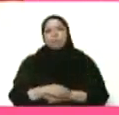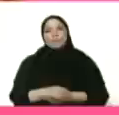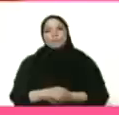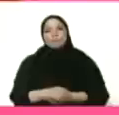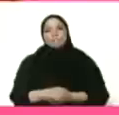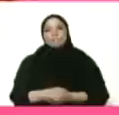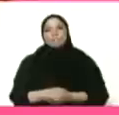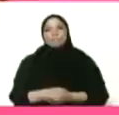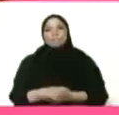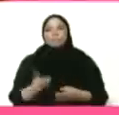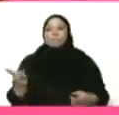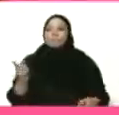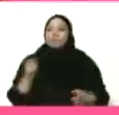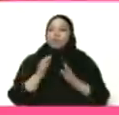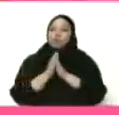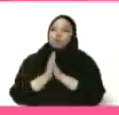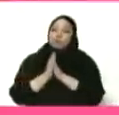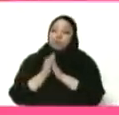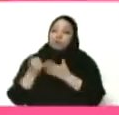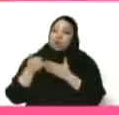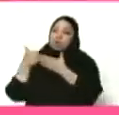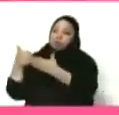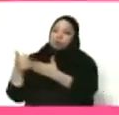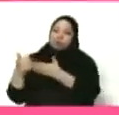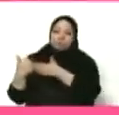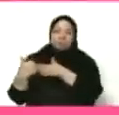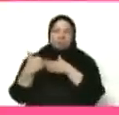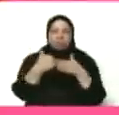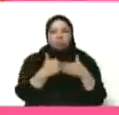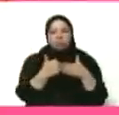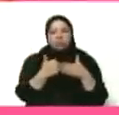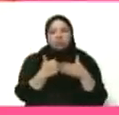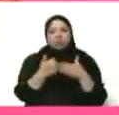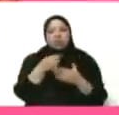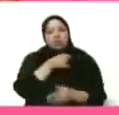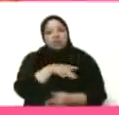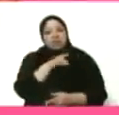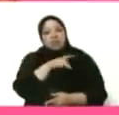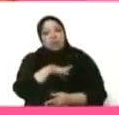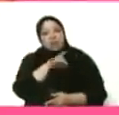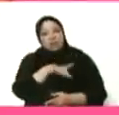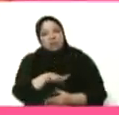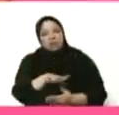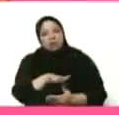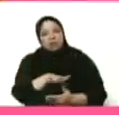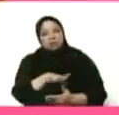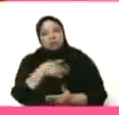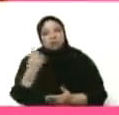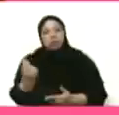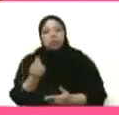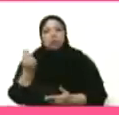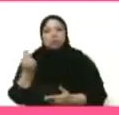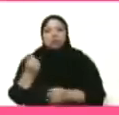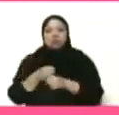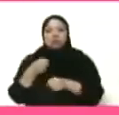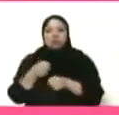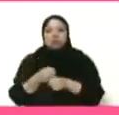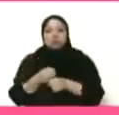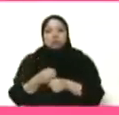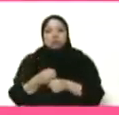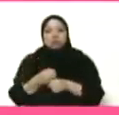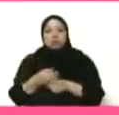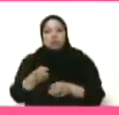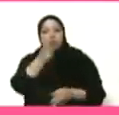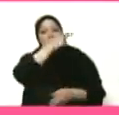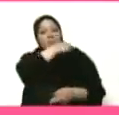No le deban favores a nadie. Que nadie sienta que usted tiene un compromiso con él o con